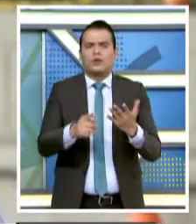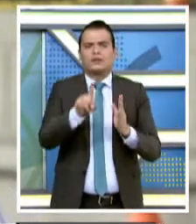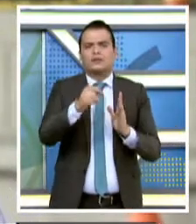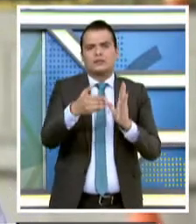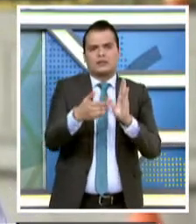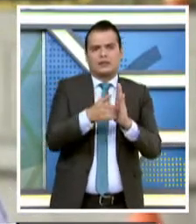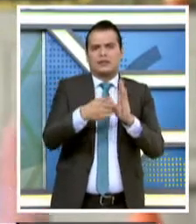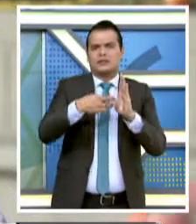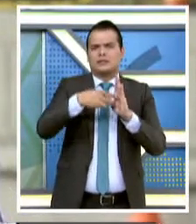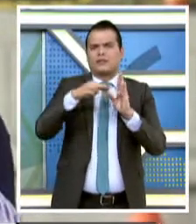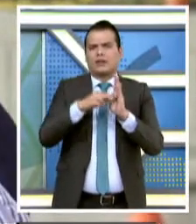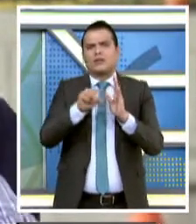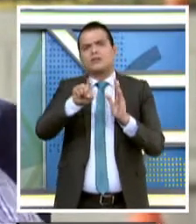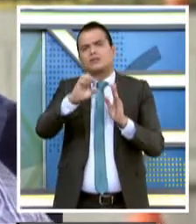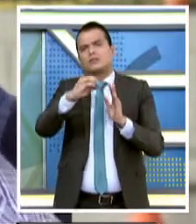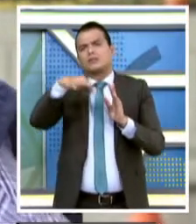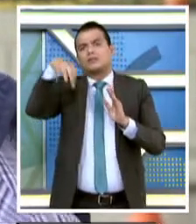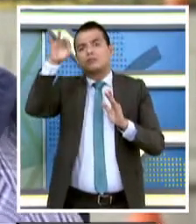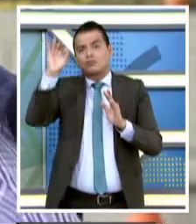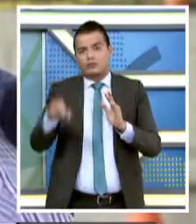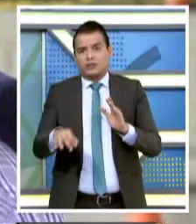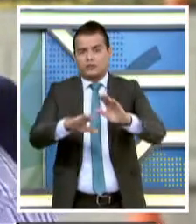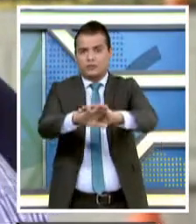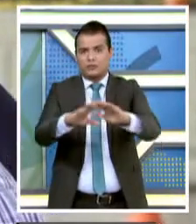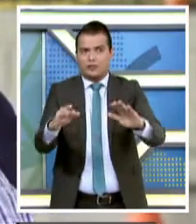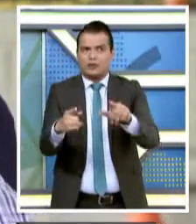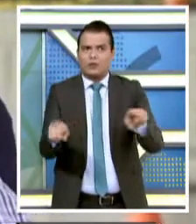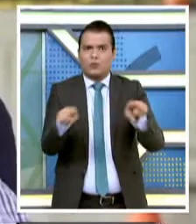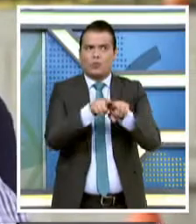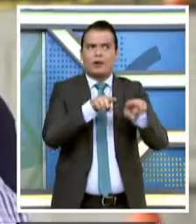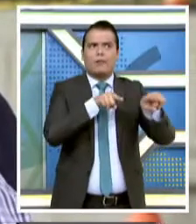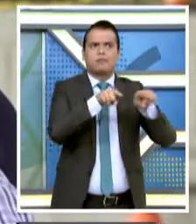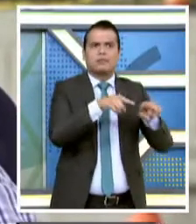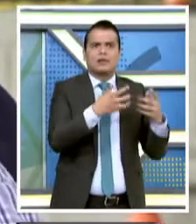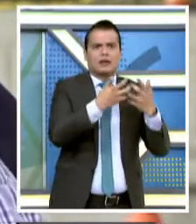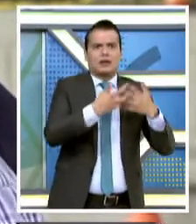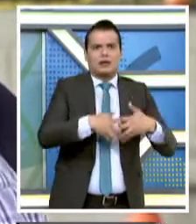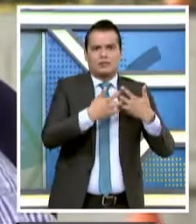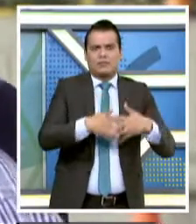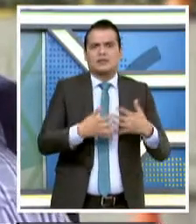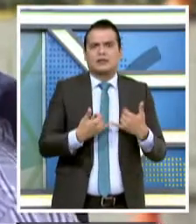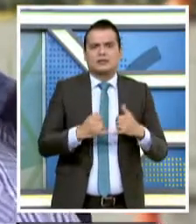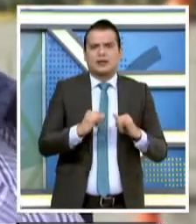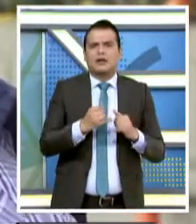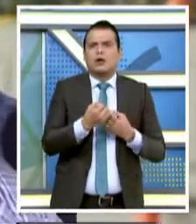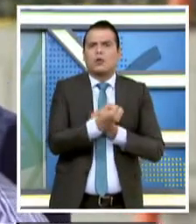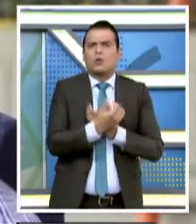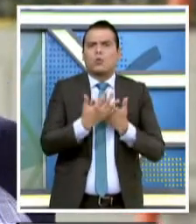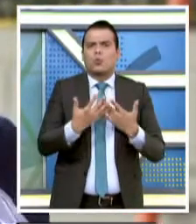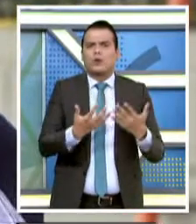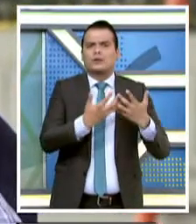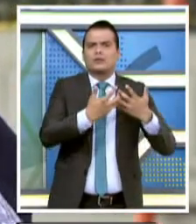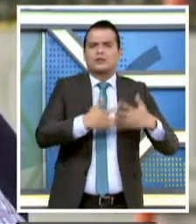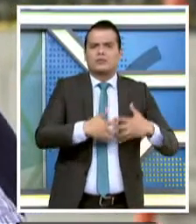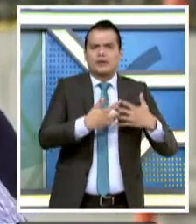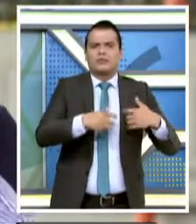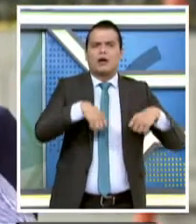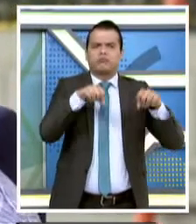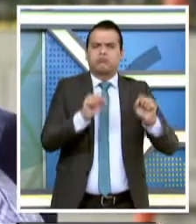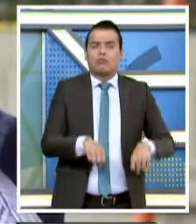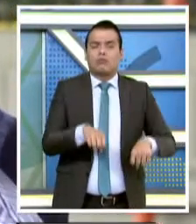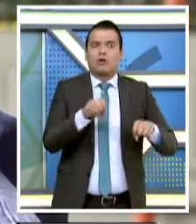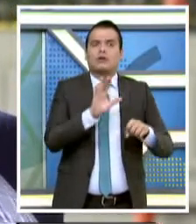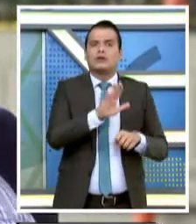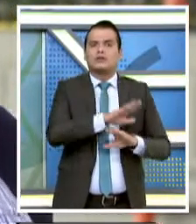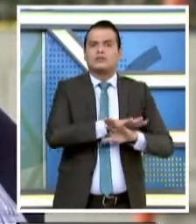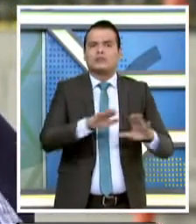60%. Y sumado con las otras empresas, en este momento tenemos 17.500 empresas que tienen hoy